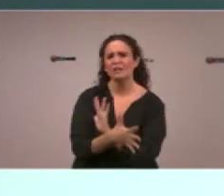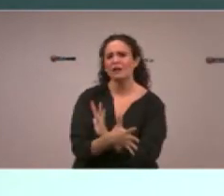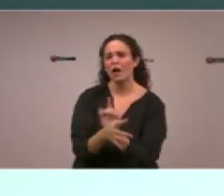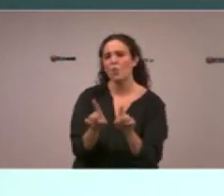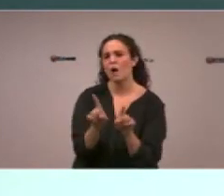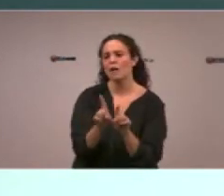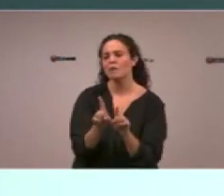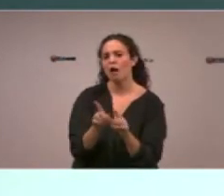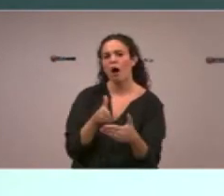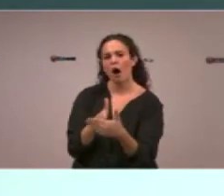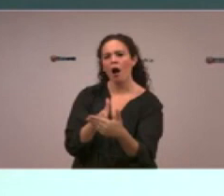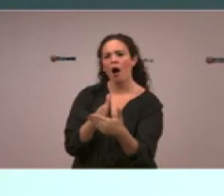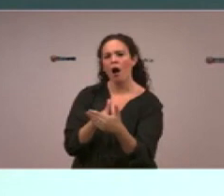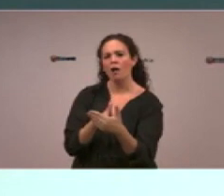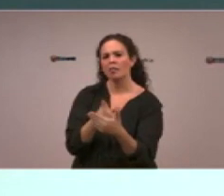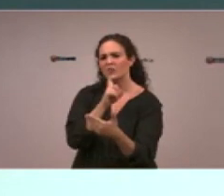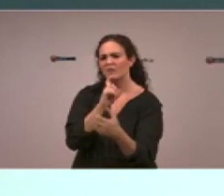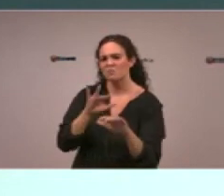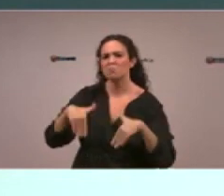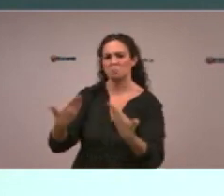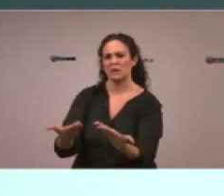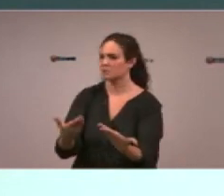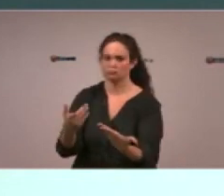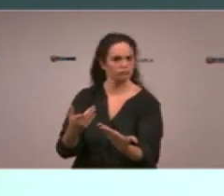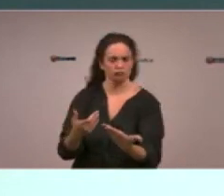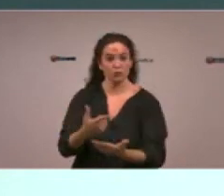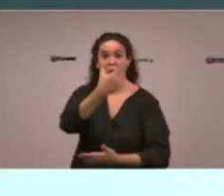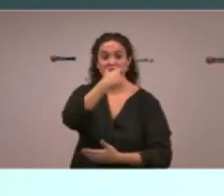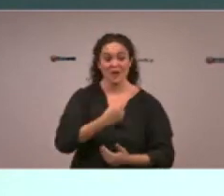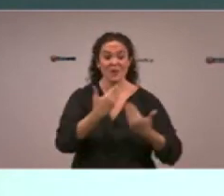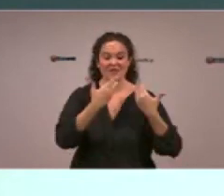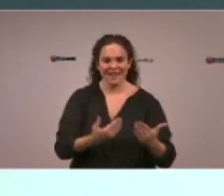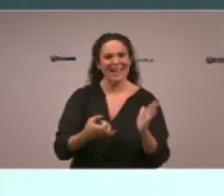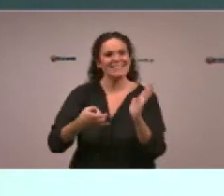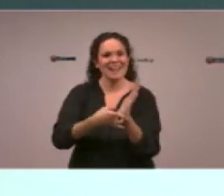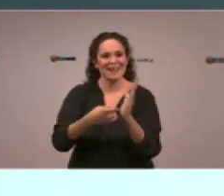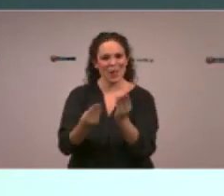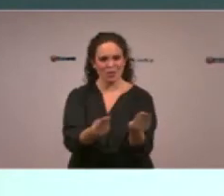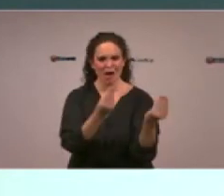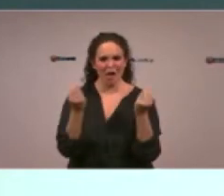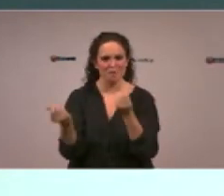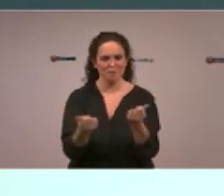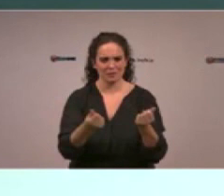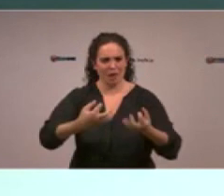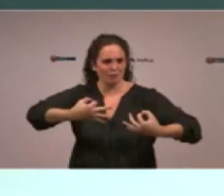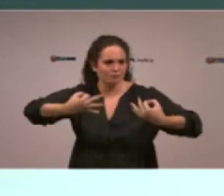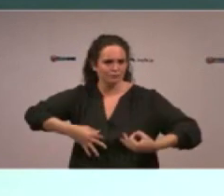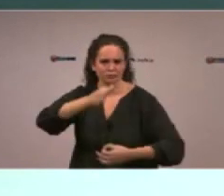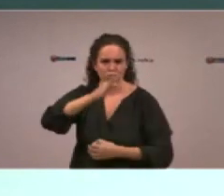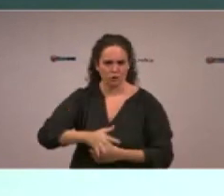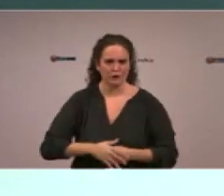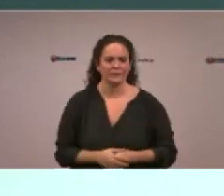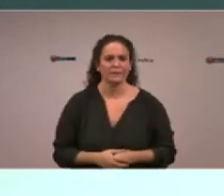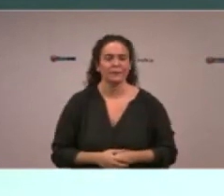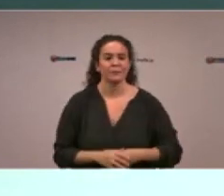en ningún momento pone dificultades, sino todo lo contrario, garantiza los elevados estándares de calidad ambiental. En cuarto